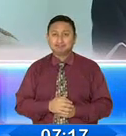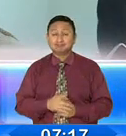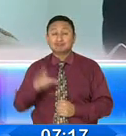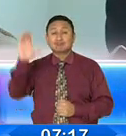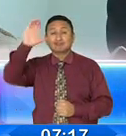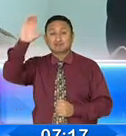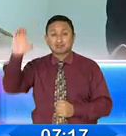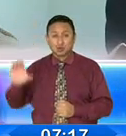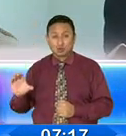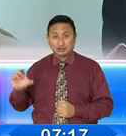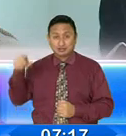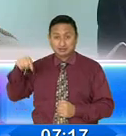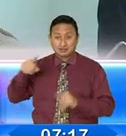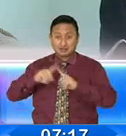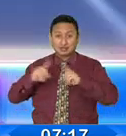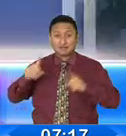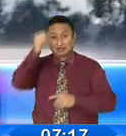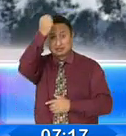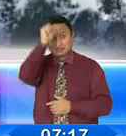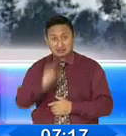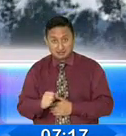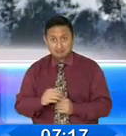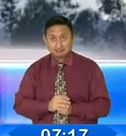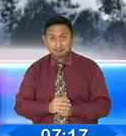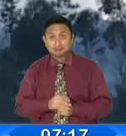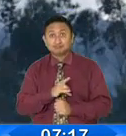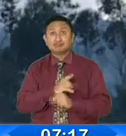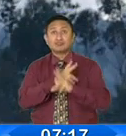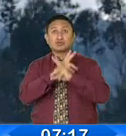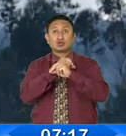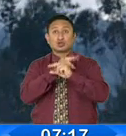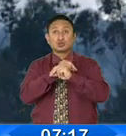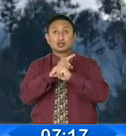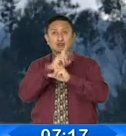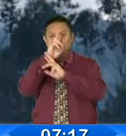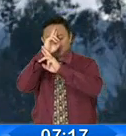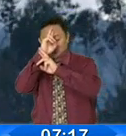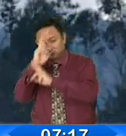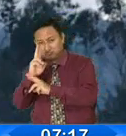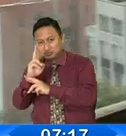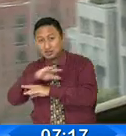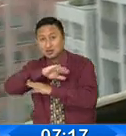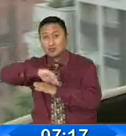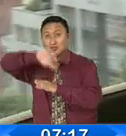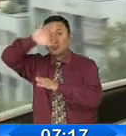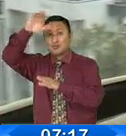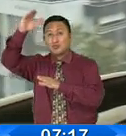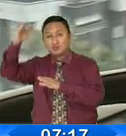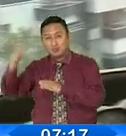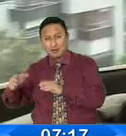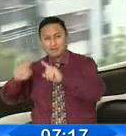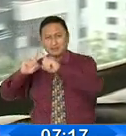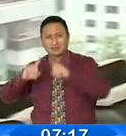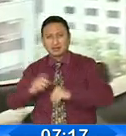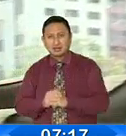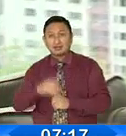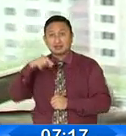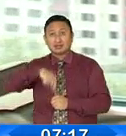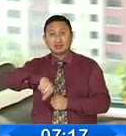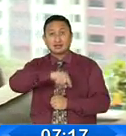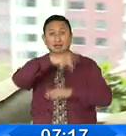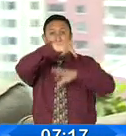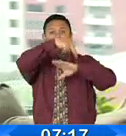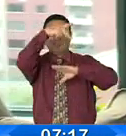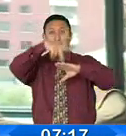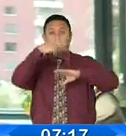que es muy diferente a la sierra. Campbell en Twitter saluda las montañas, los Illinizas, el Cotopaxi y desde su balcón al Pichincha. También